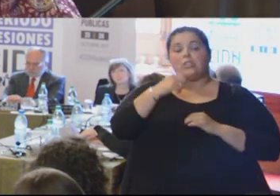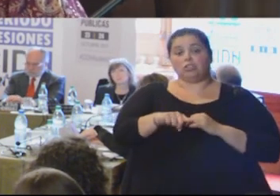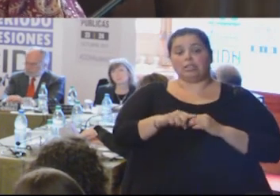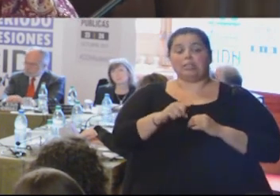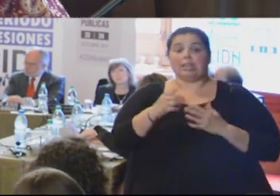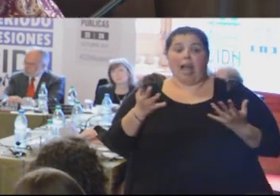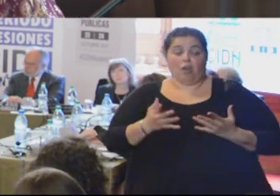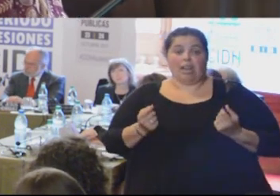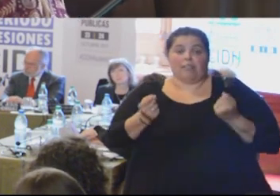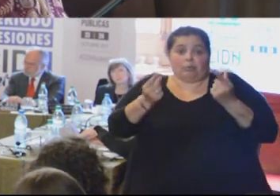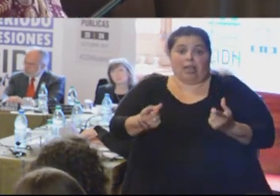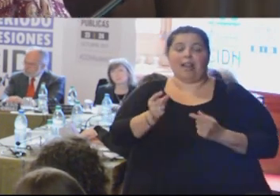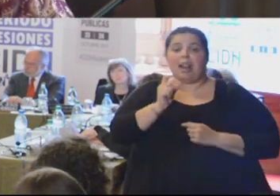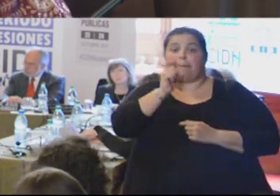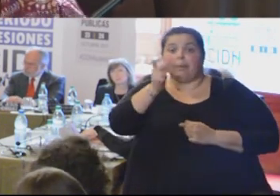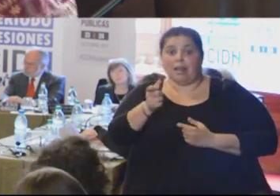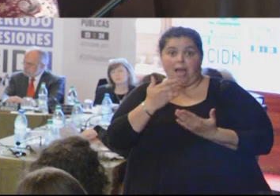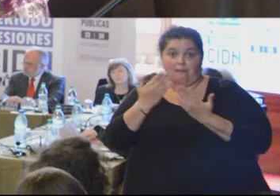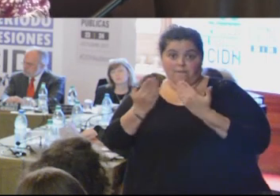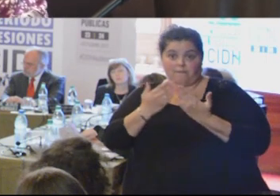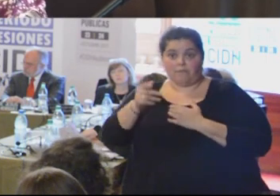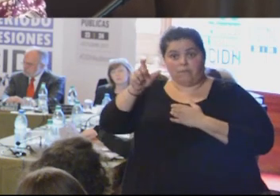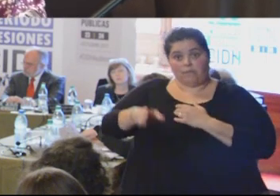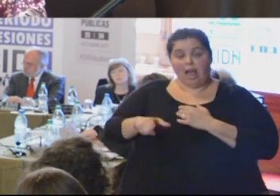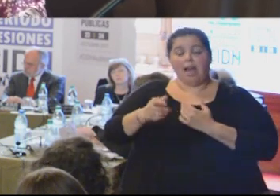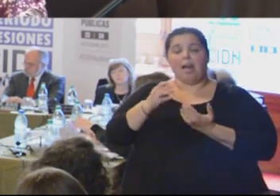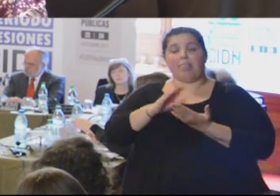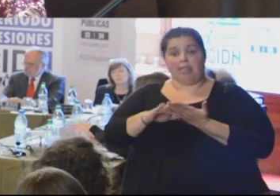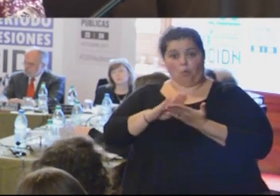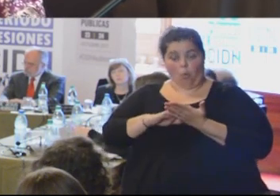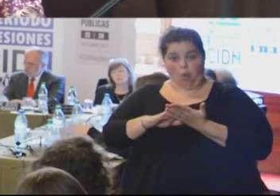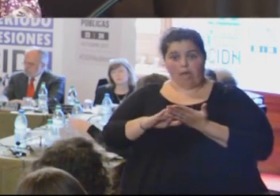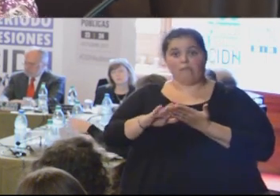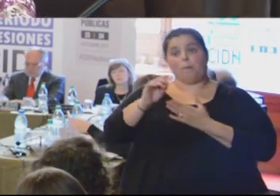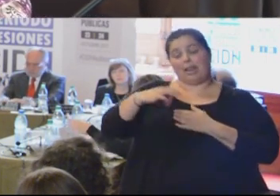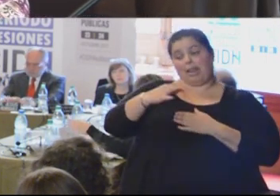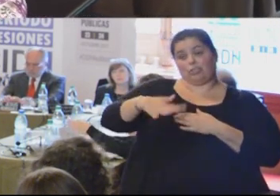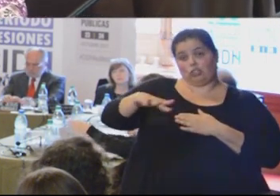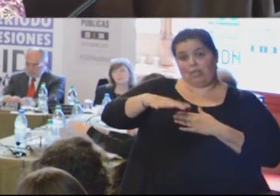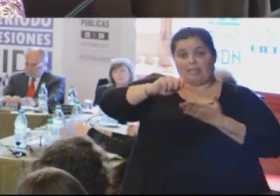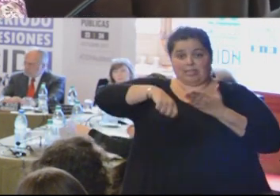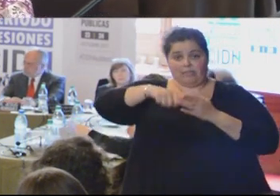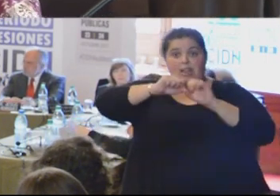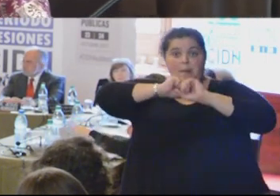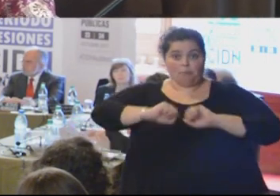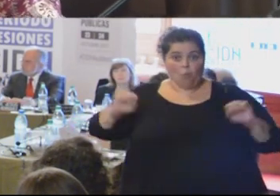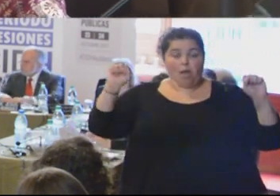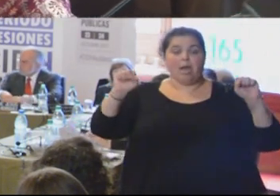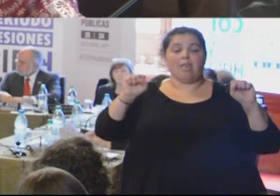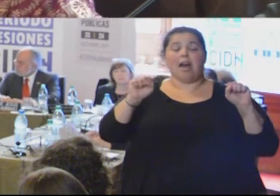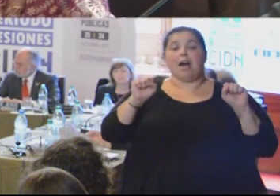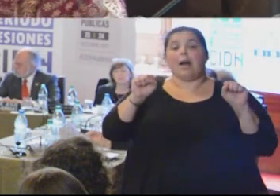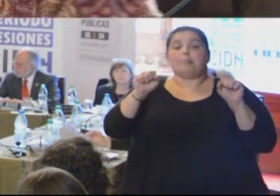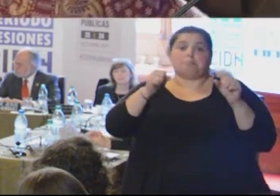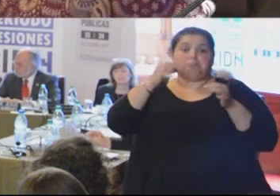la palabra nuevamente para que la sociedad civil pueda hacer sus consideraciones